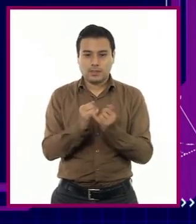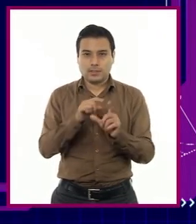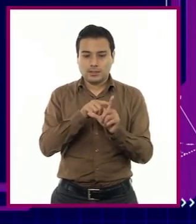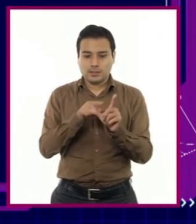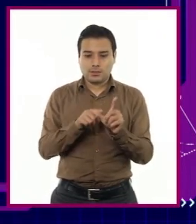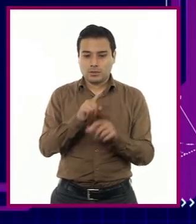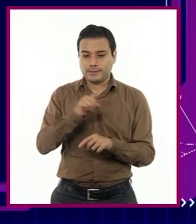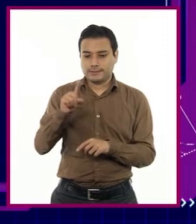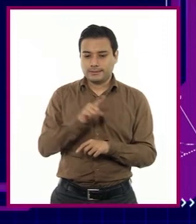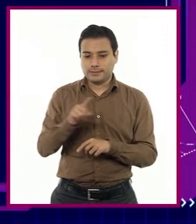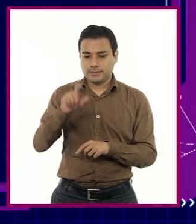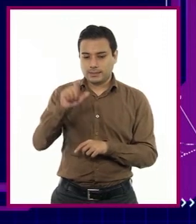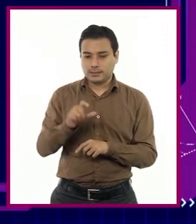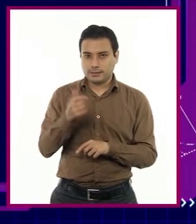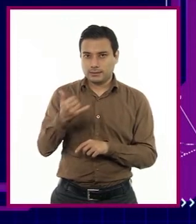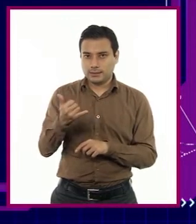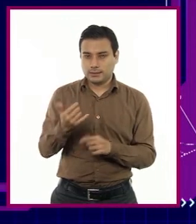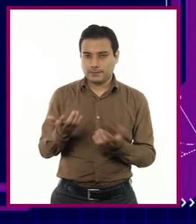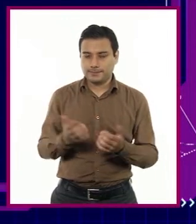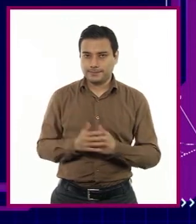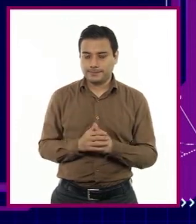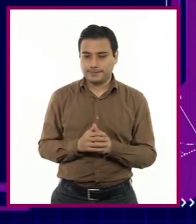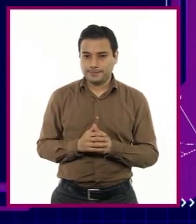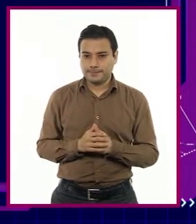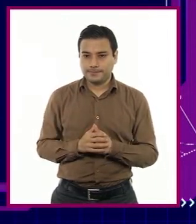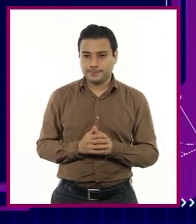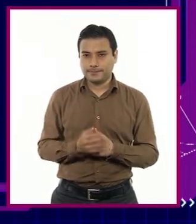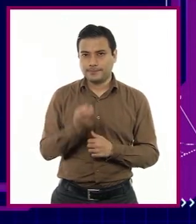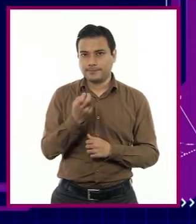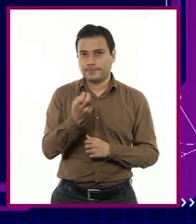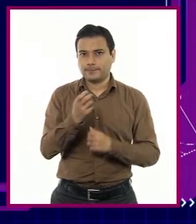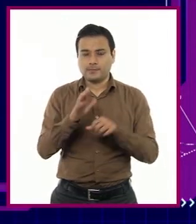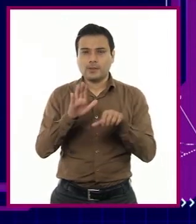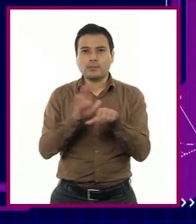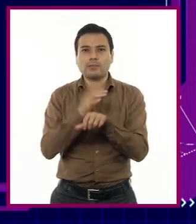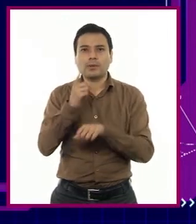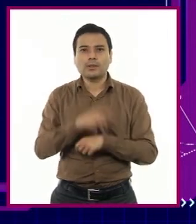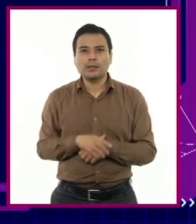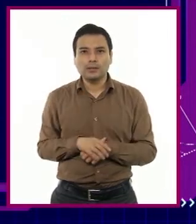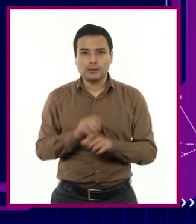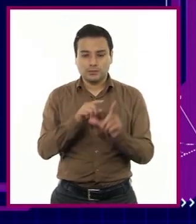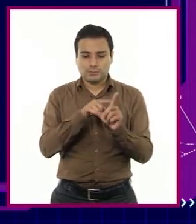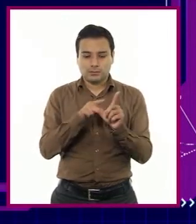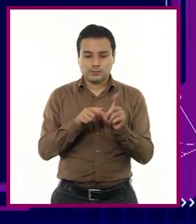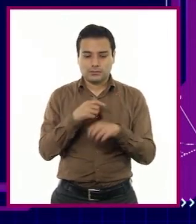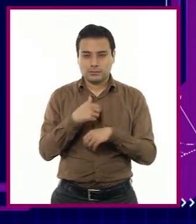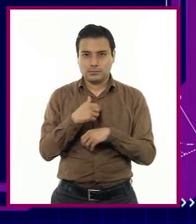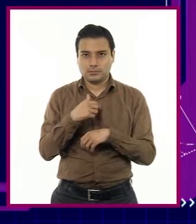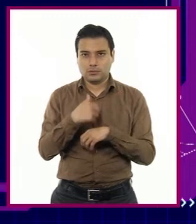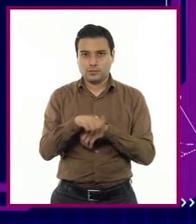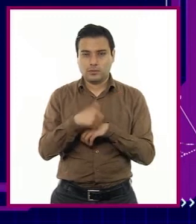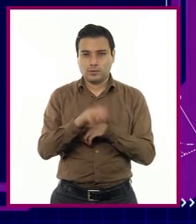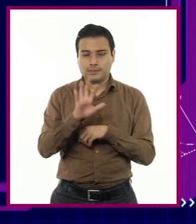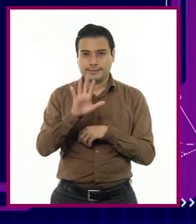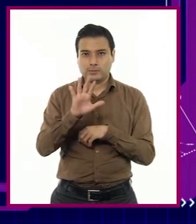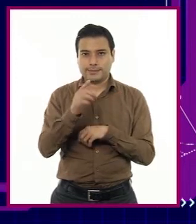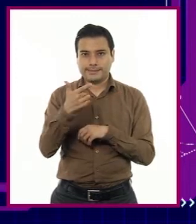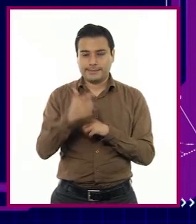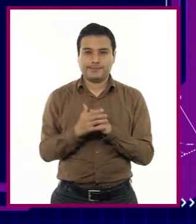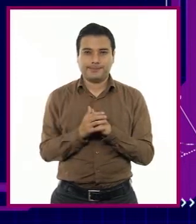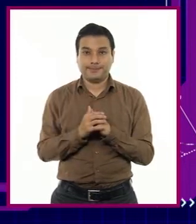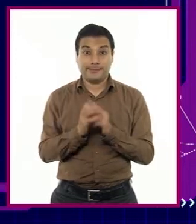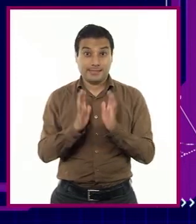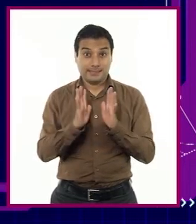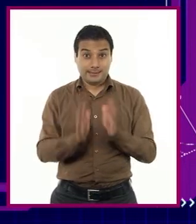ángulo ZXY, debido a que ambos miden 57 grados. Cumpliendo cada uno de